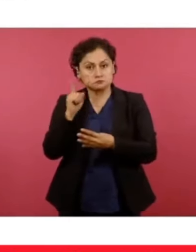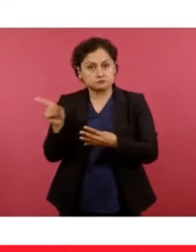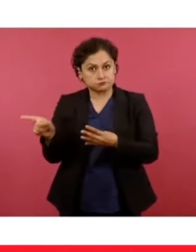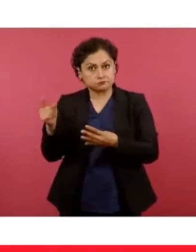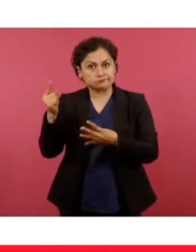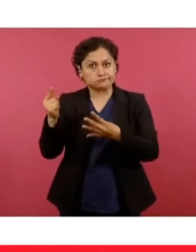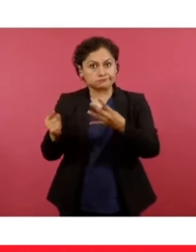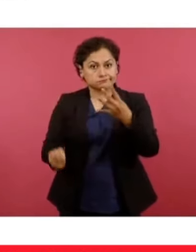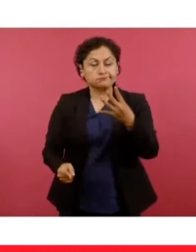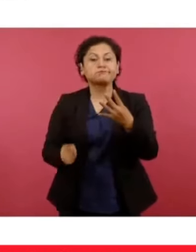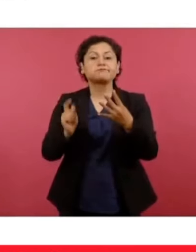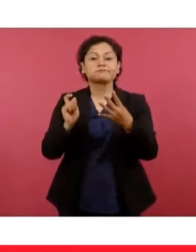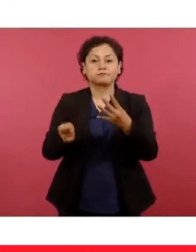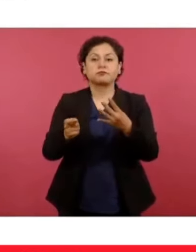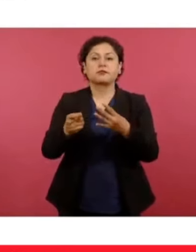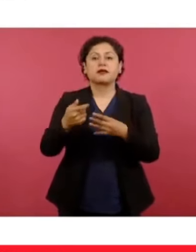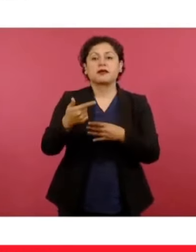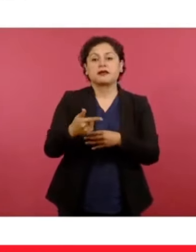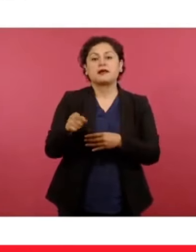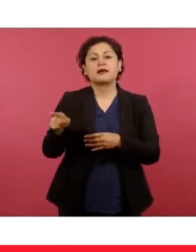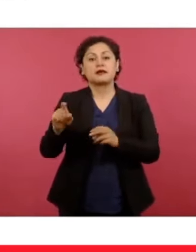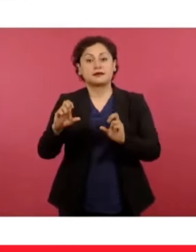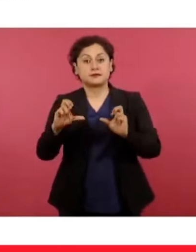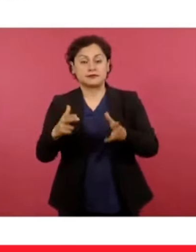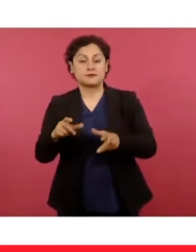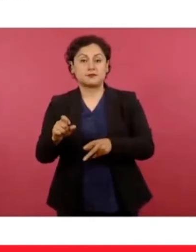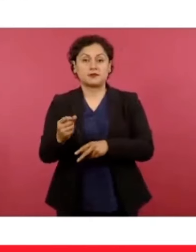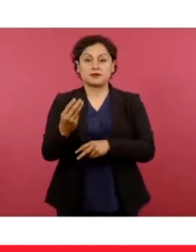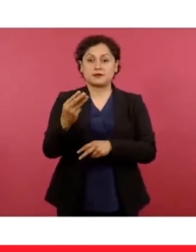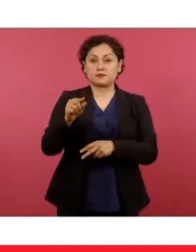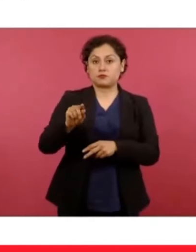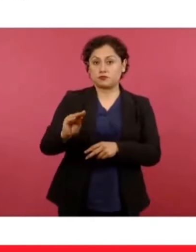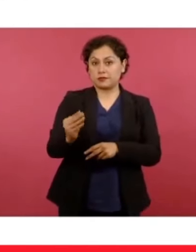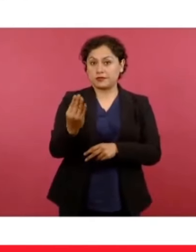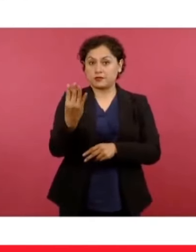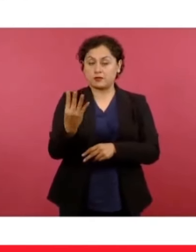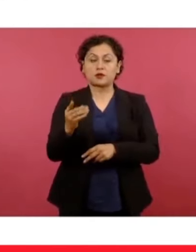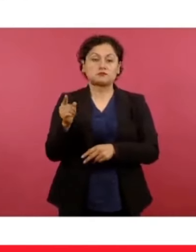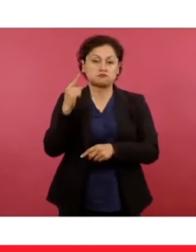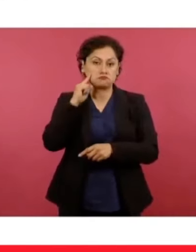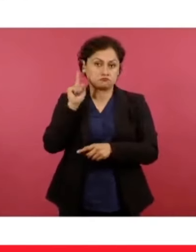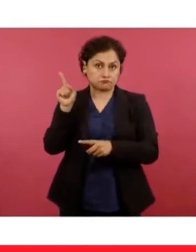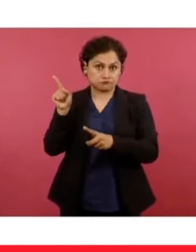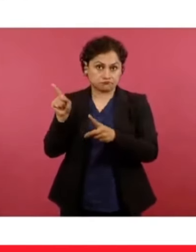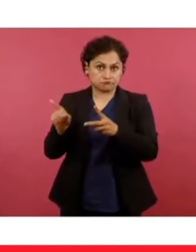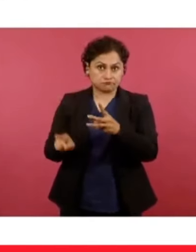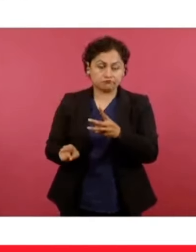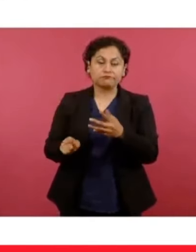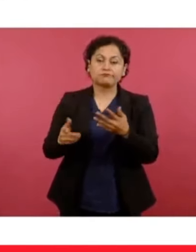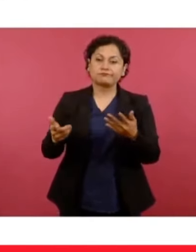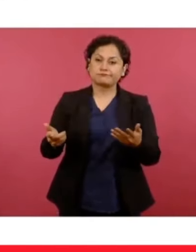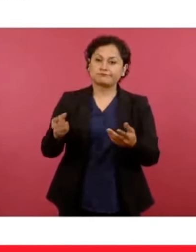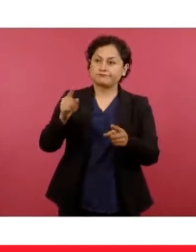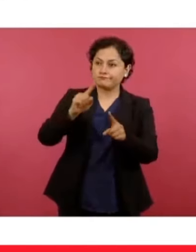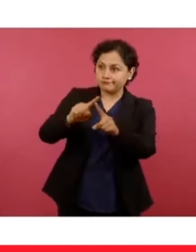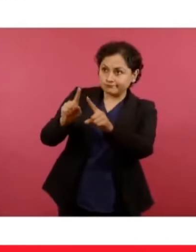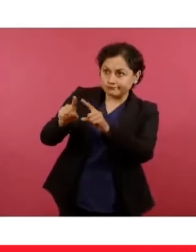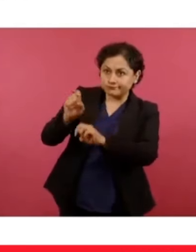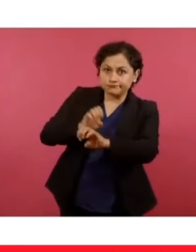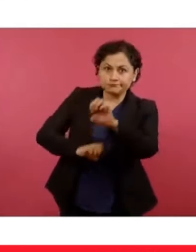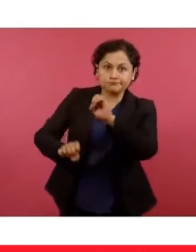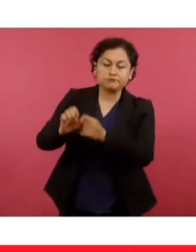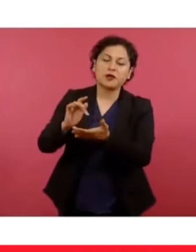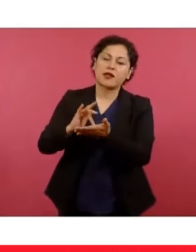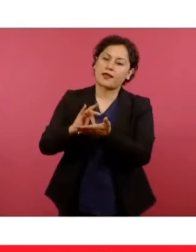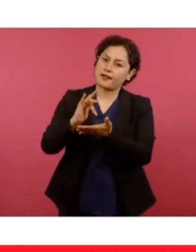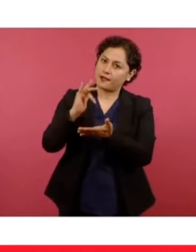y gasolinera G en Chiapas a 23 p94 agradecemos el esfuerzo de estas